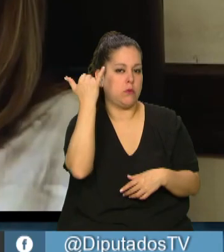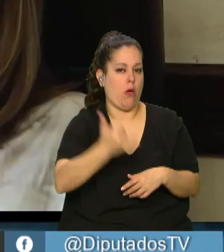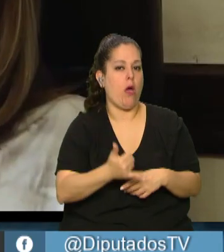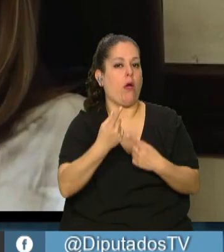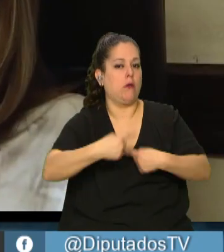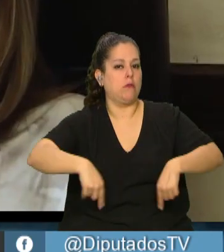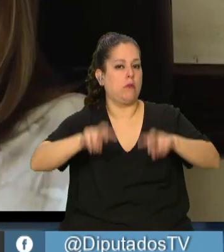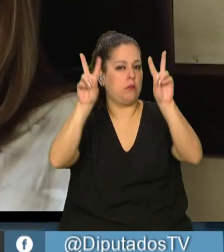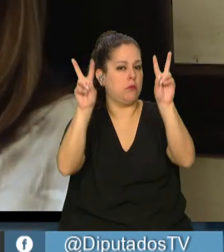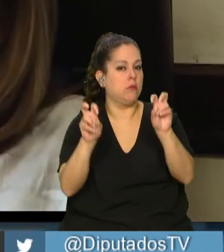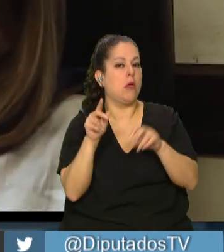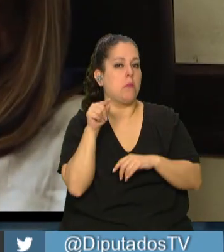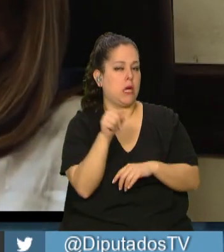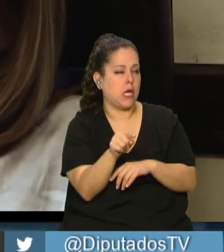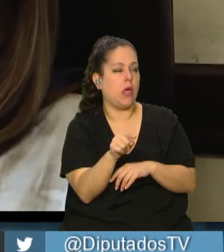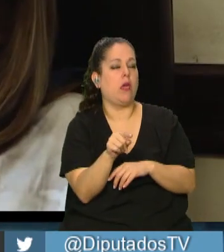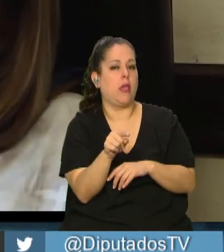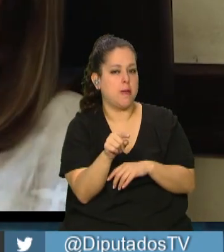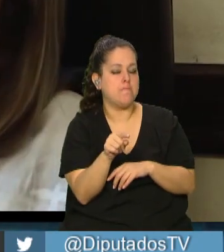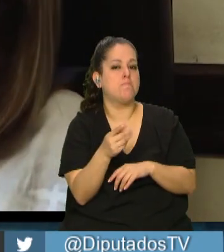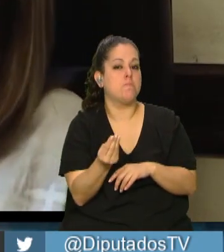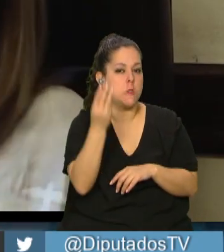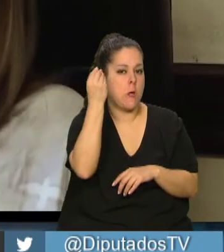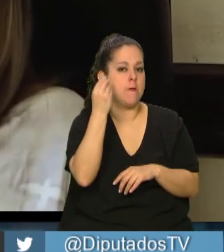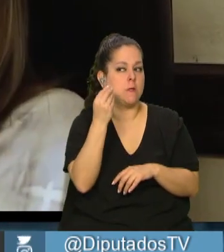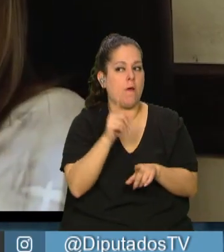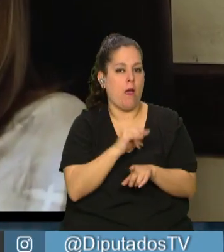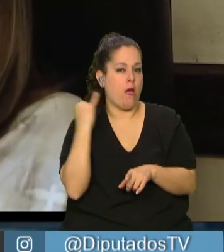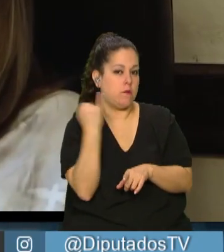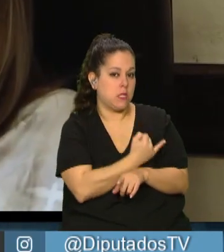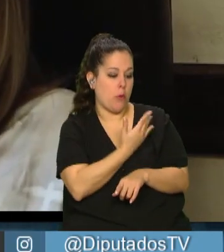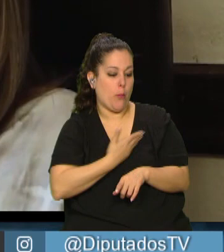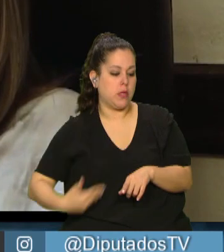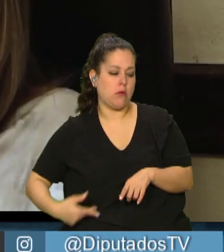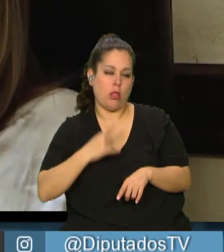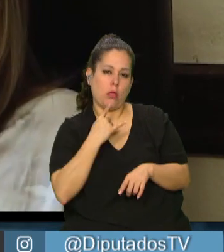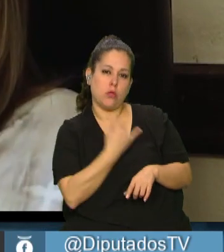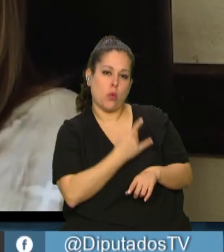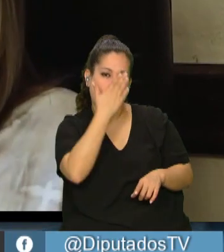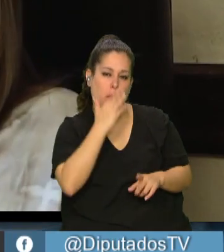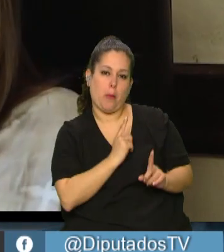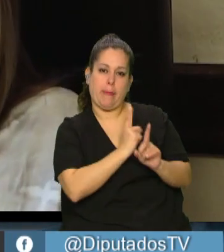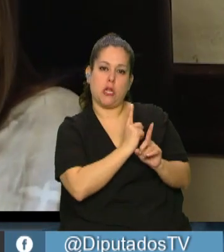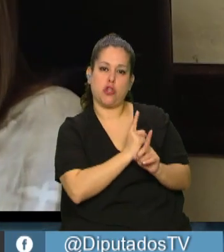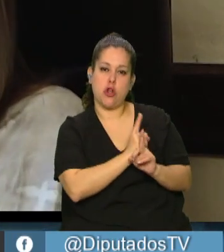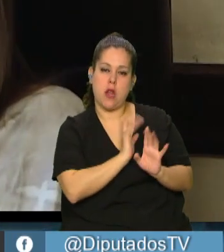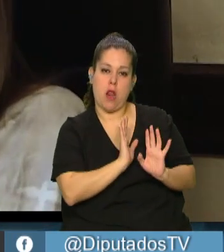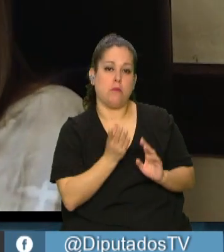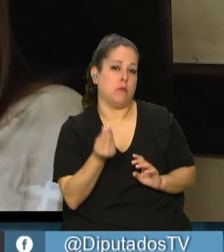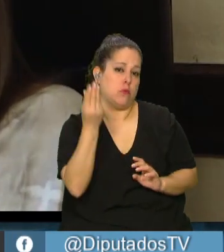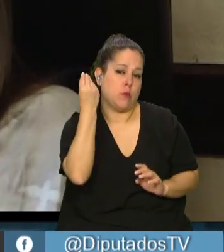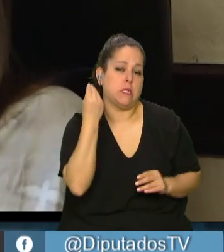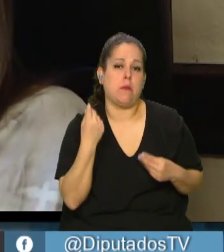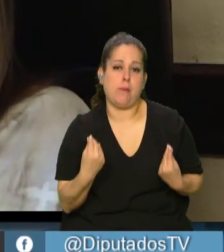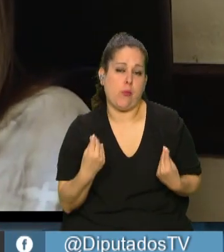ciertas cuestiones que se las manifestamos al presidente, que él las atiende personalmente, digamos, porque puede